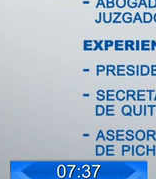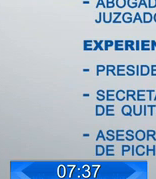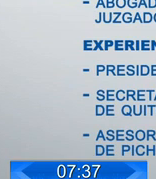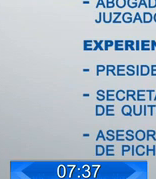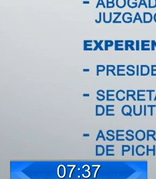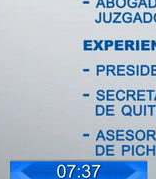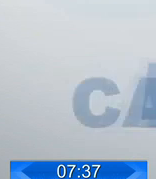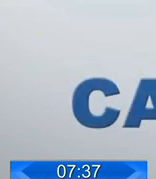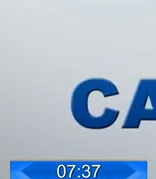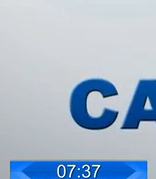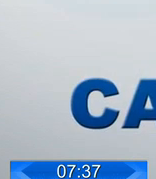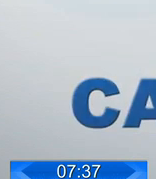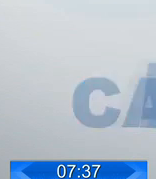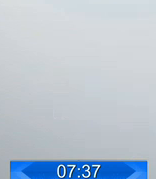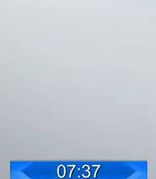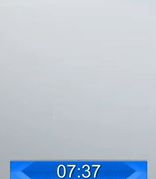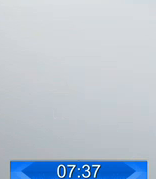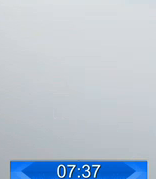de Pichincha.